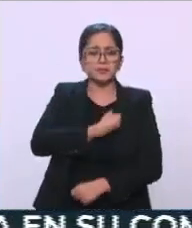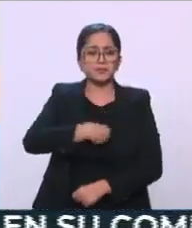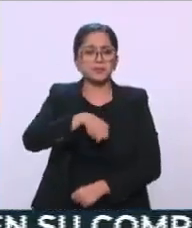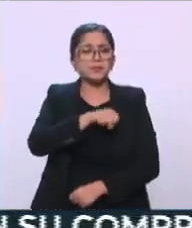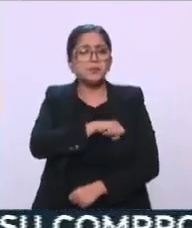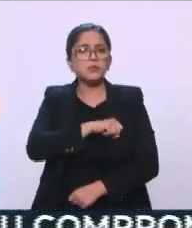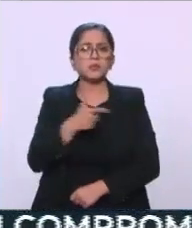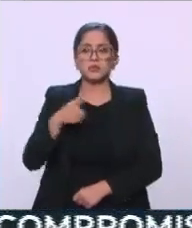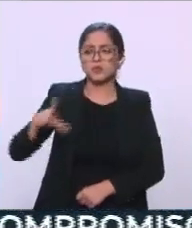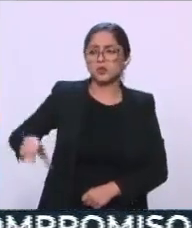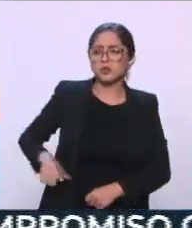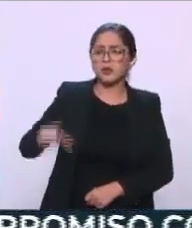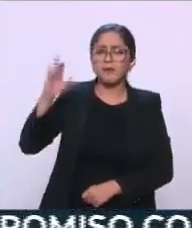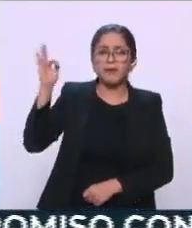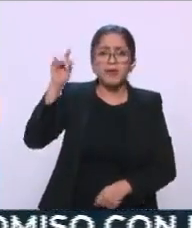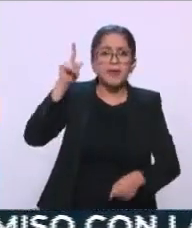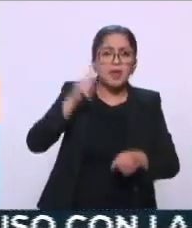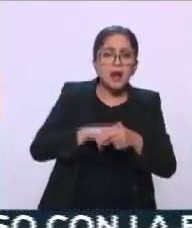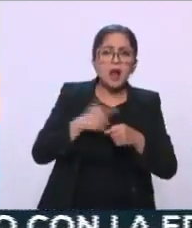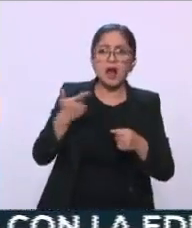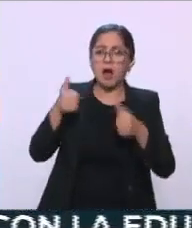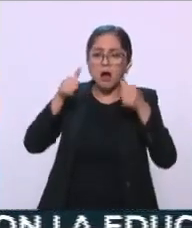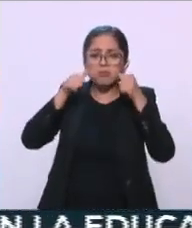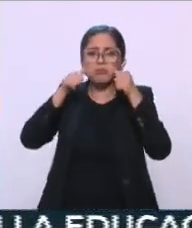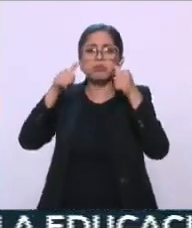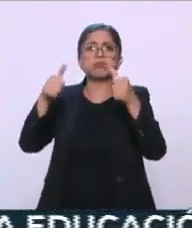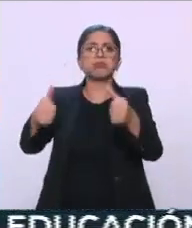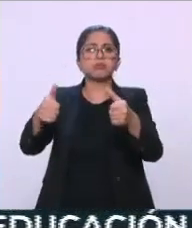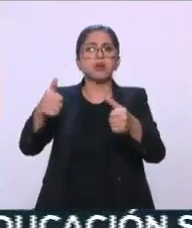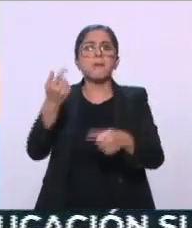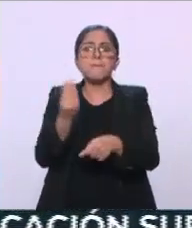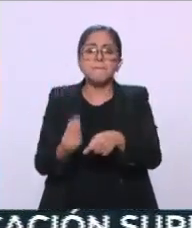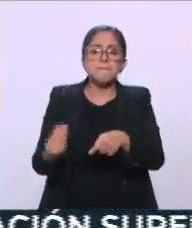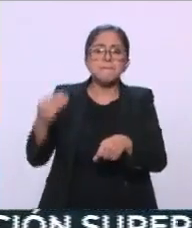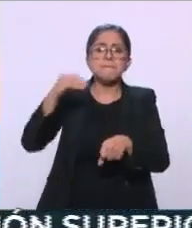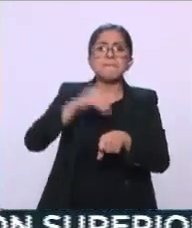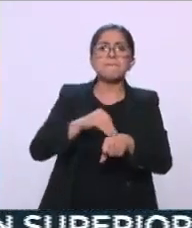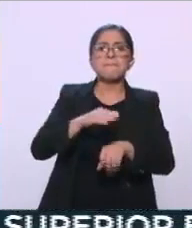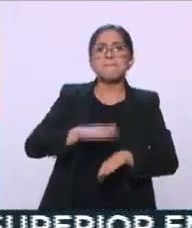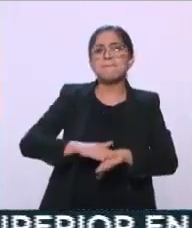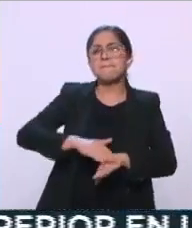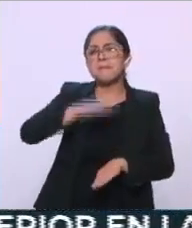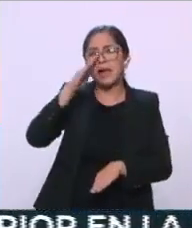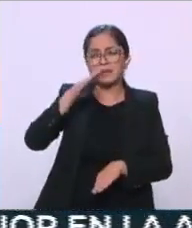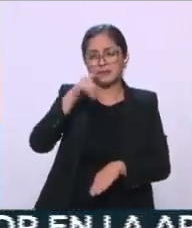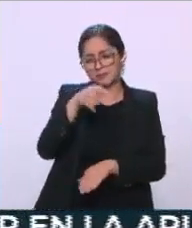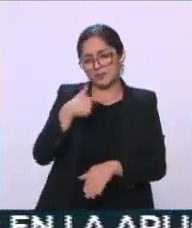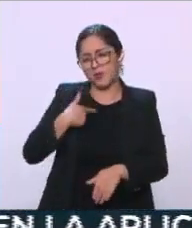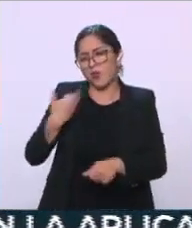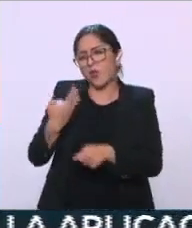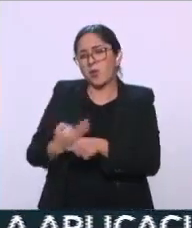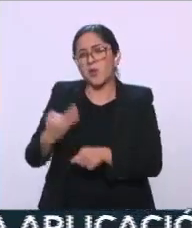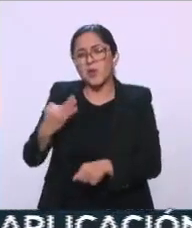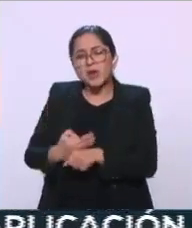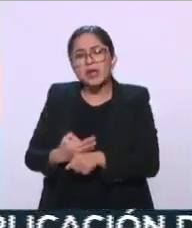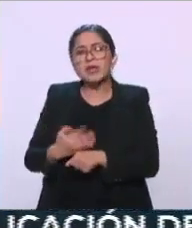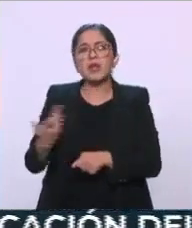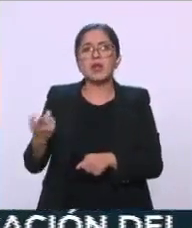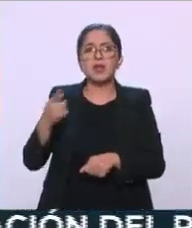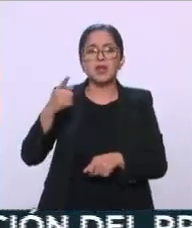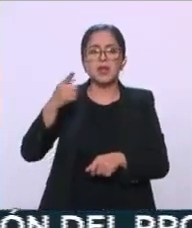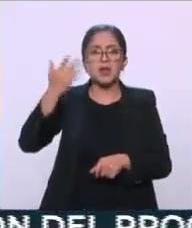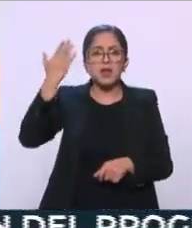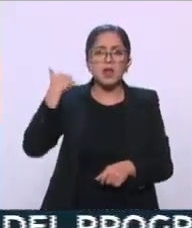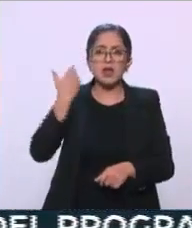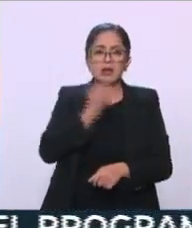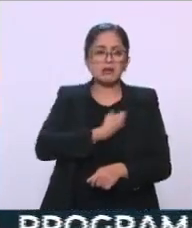gobierno federal, han atendido este gravísimo problema al que se le ha sumado no solo, como mencionábamos, la devastación del